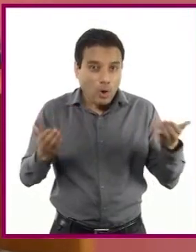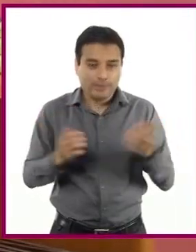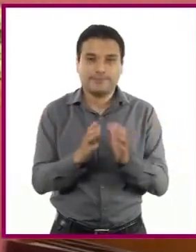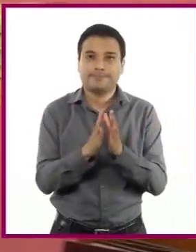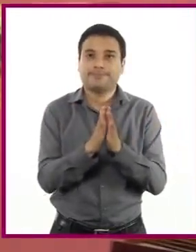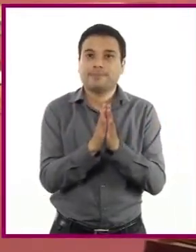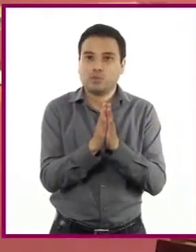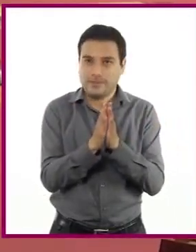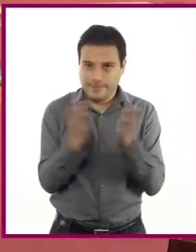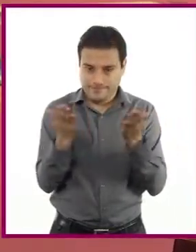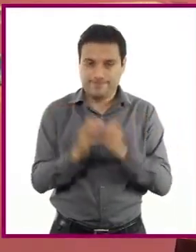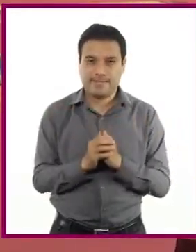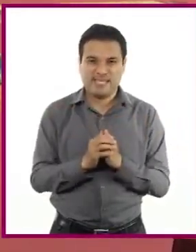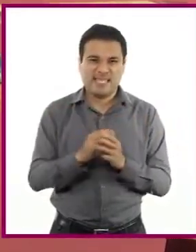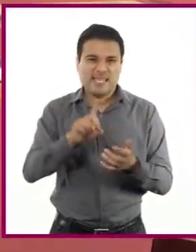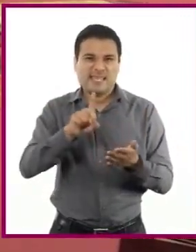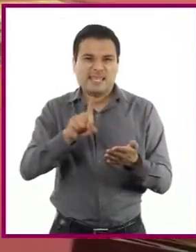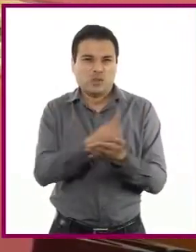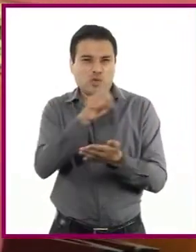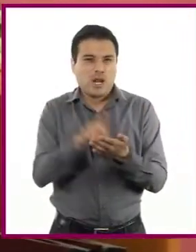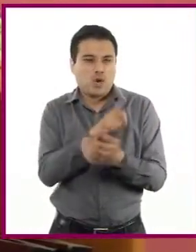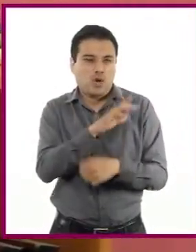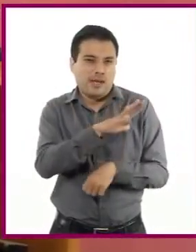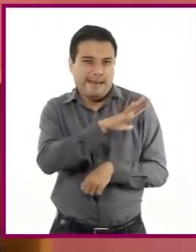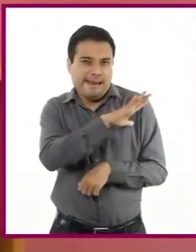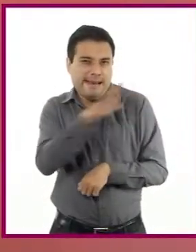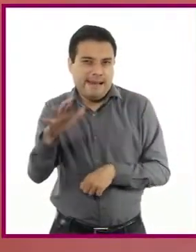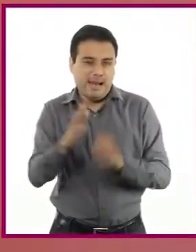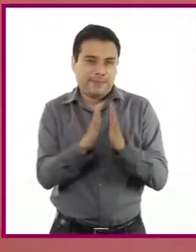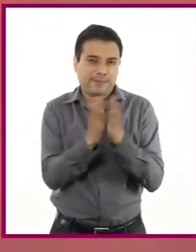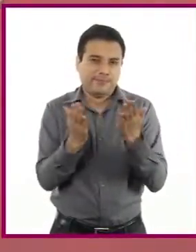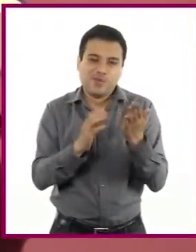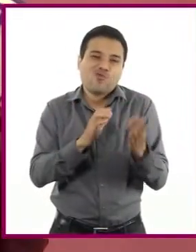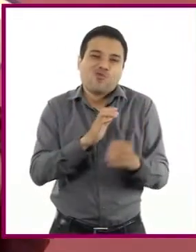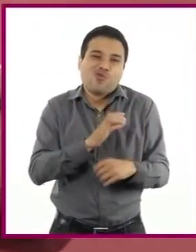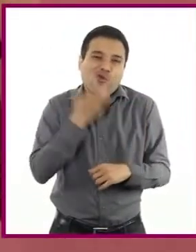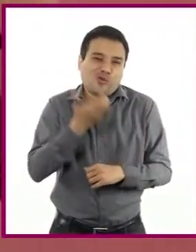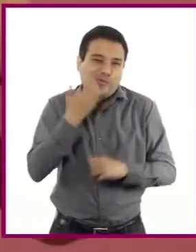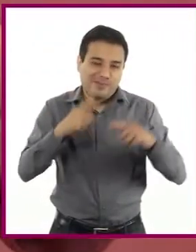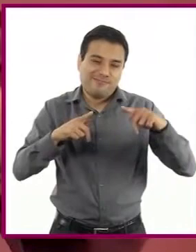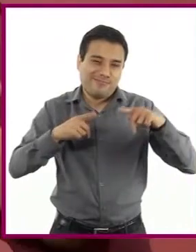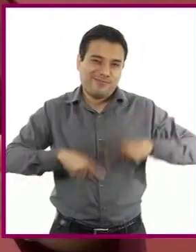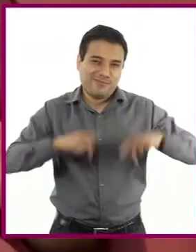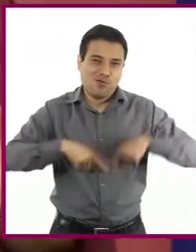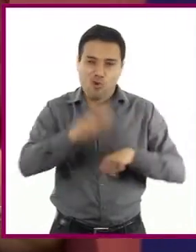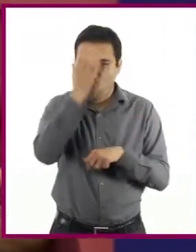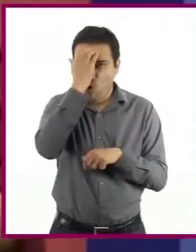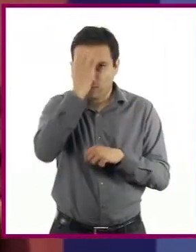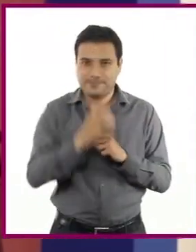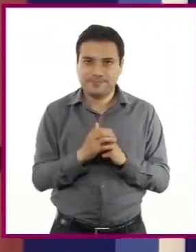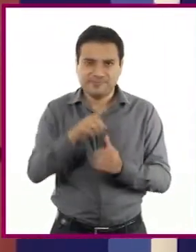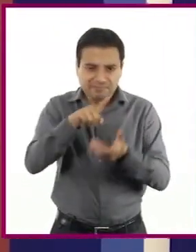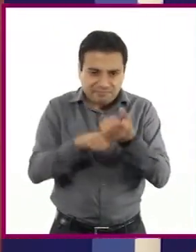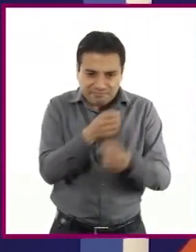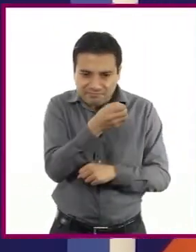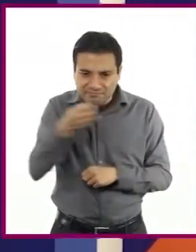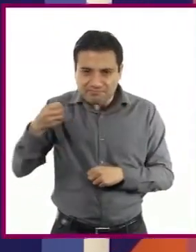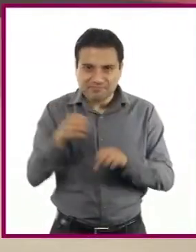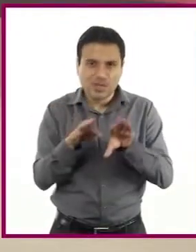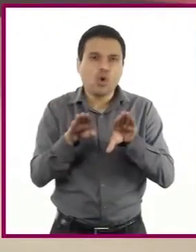Tomemos el diccionario general, porque es el más usual, y veamos cómo está